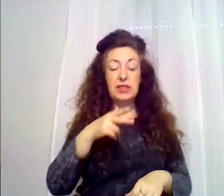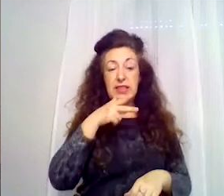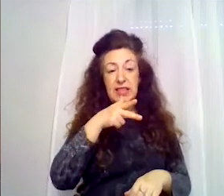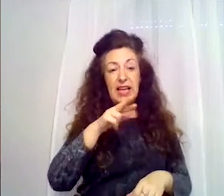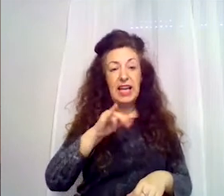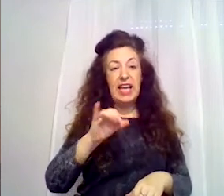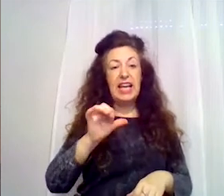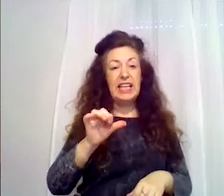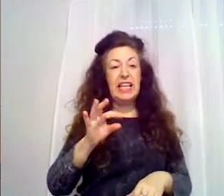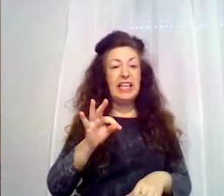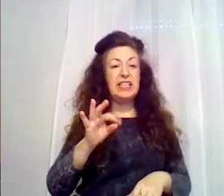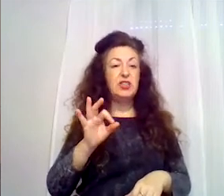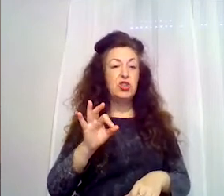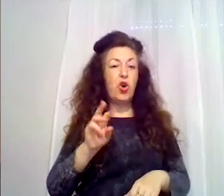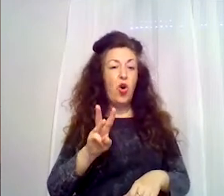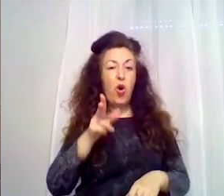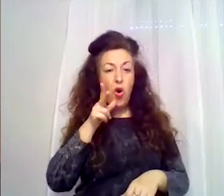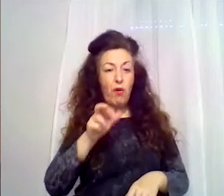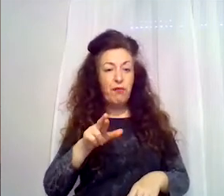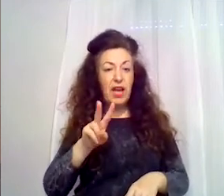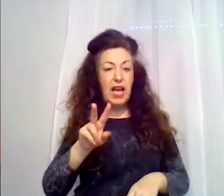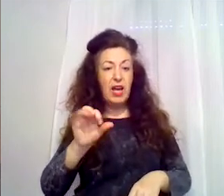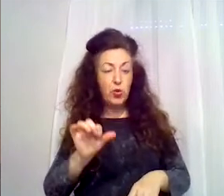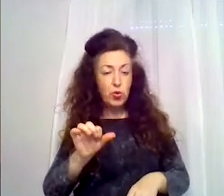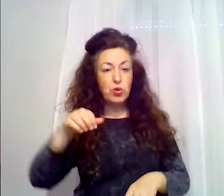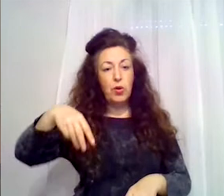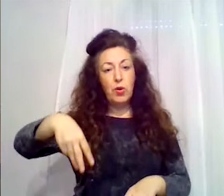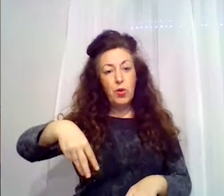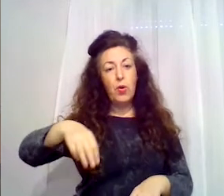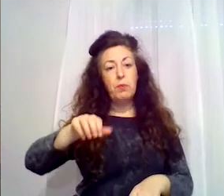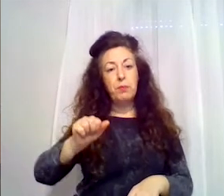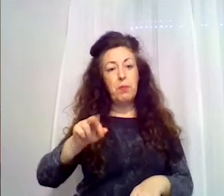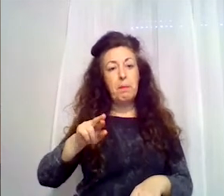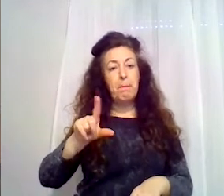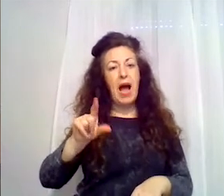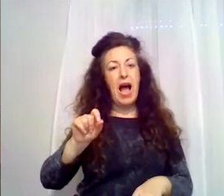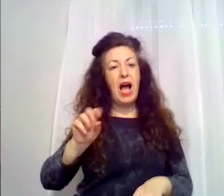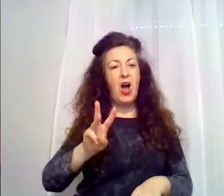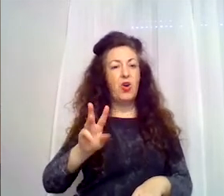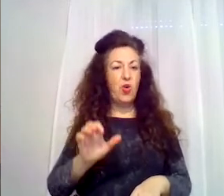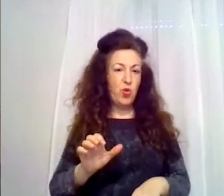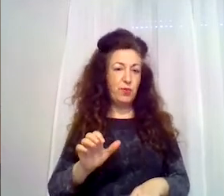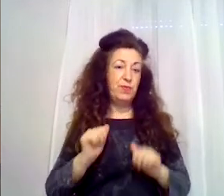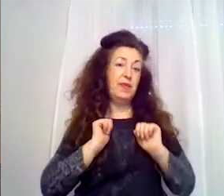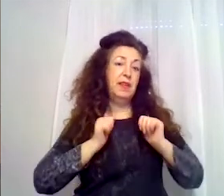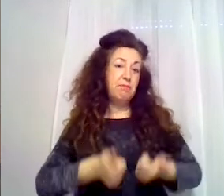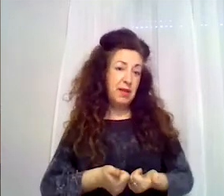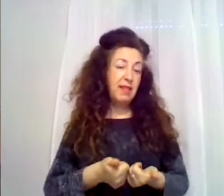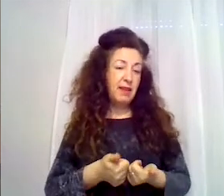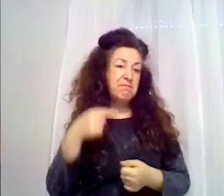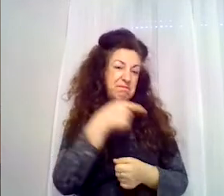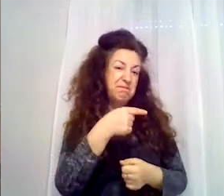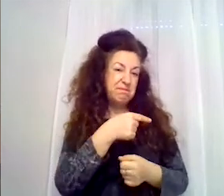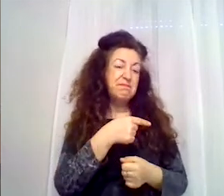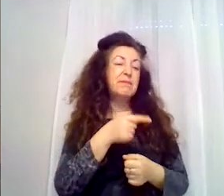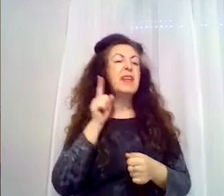después de la supuesta muerte de Marlowe en Deptford, y aparece un tal John